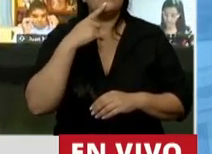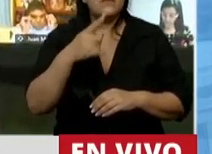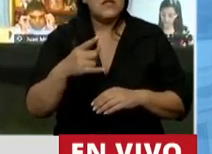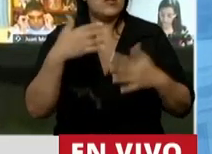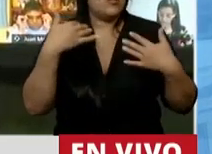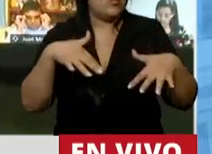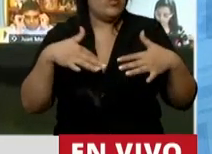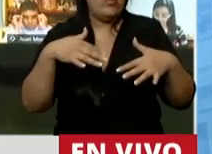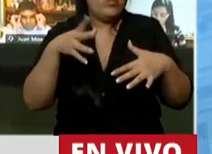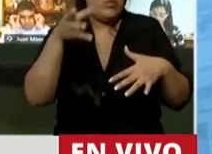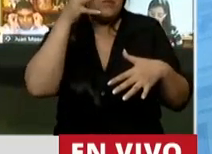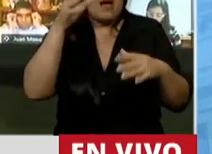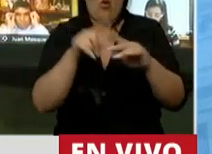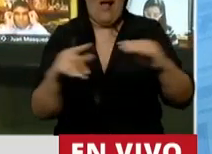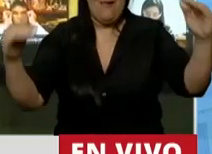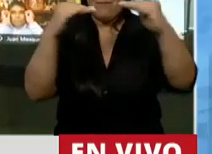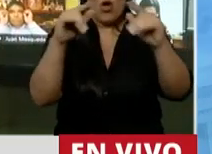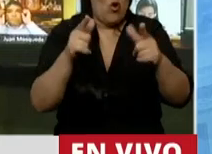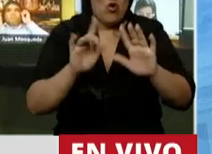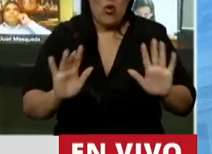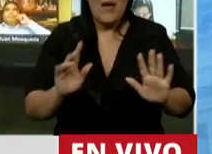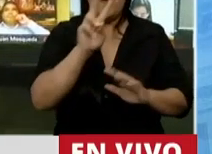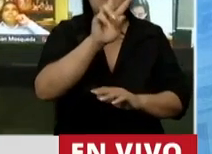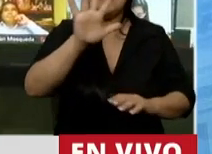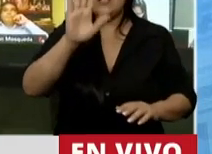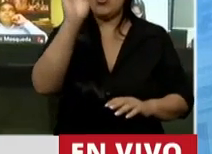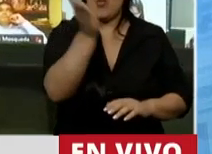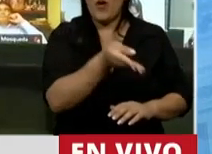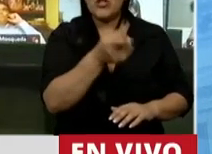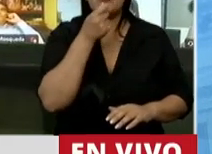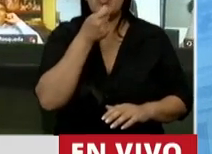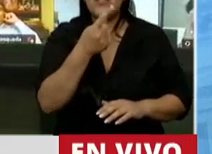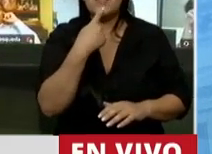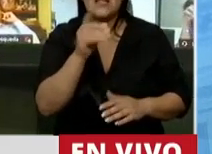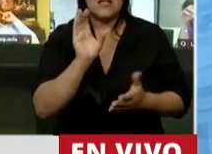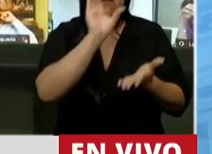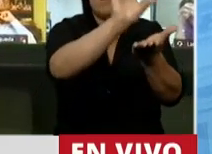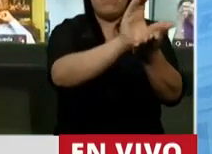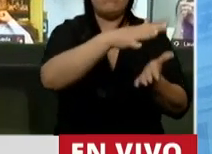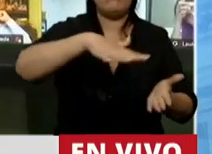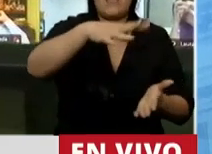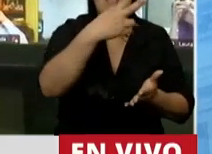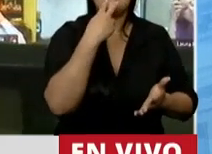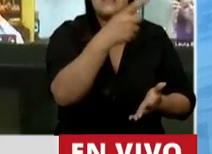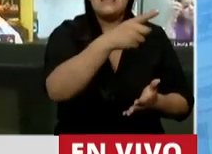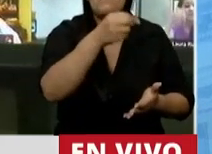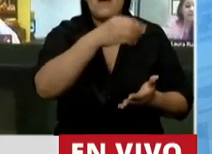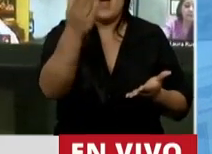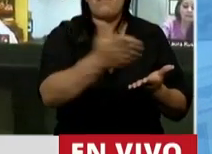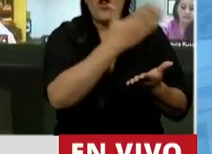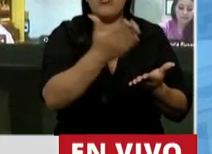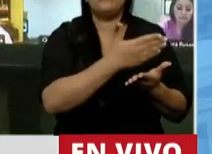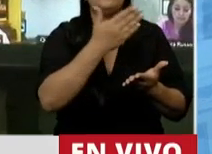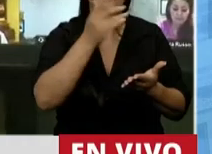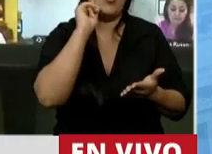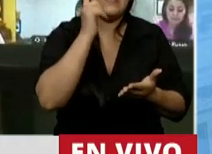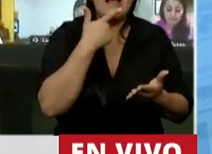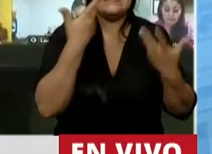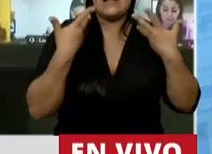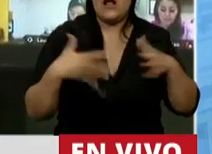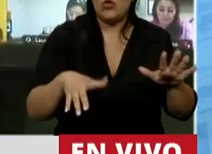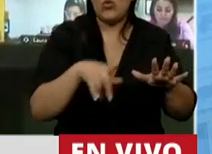centralismo que de específico y equitativo. El 25% dice tendrá como destinatario al sector energético para la producción de gas natural y